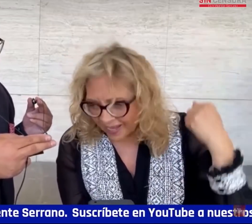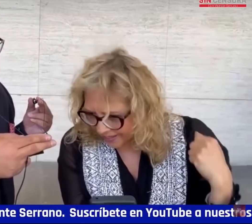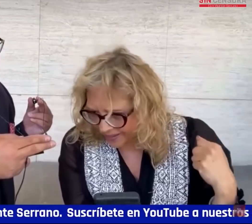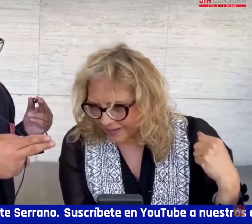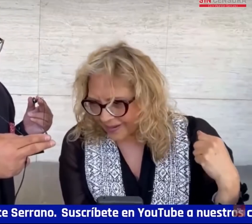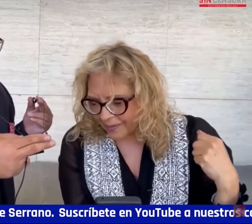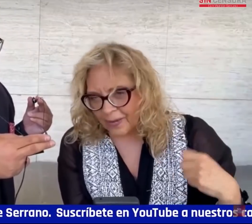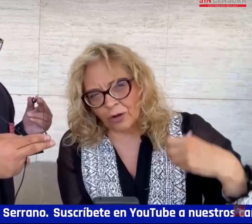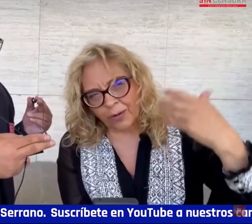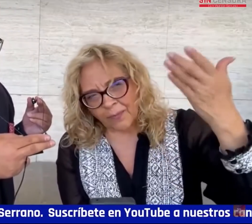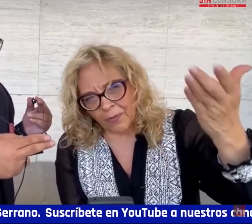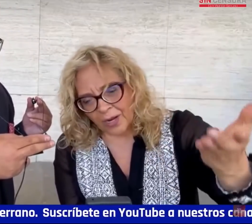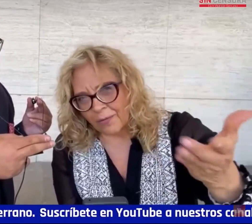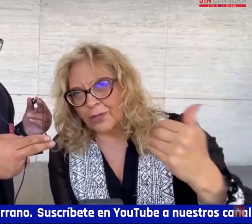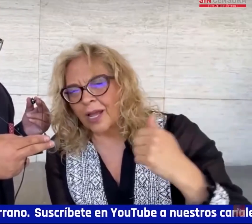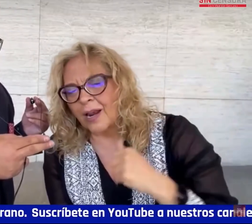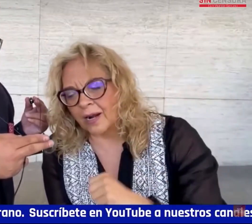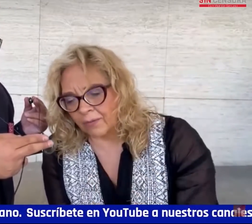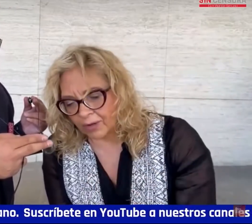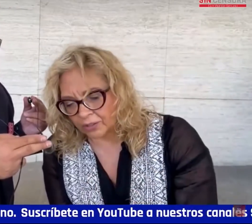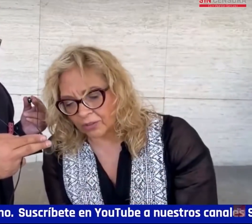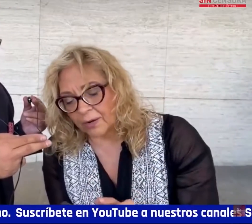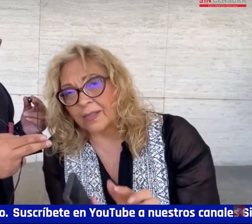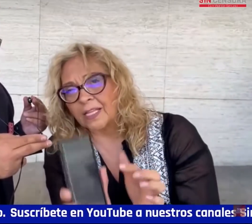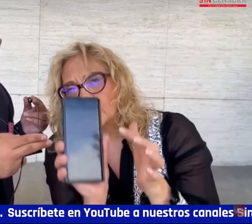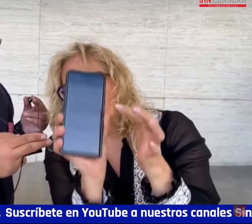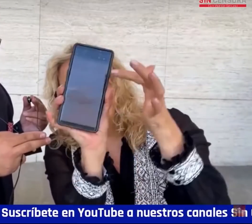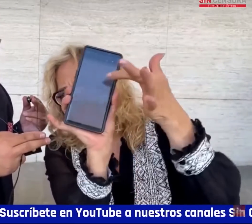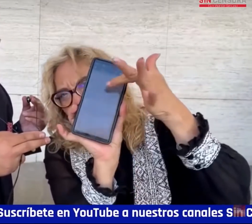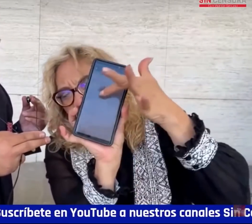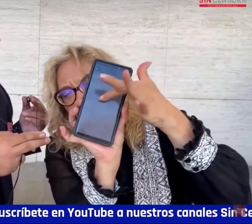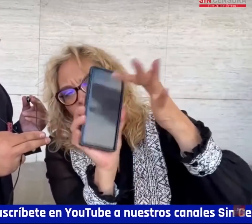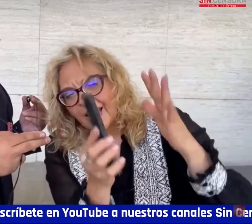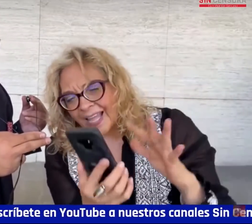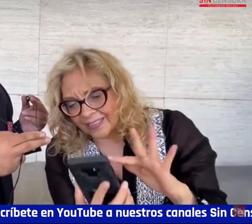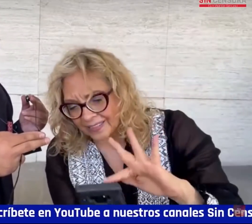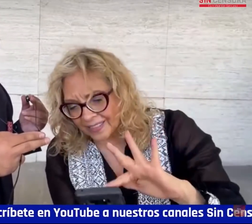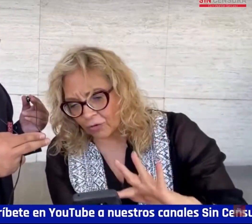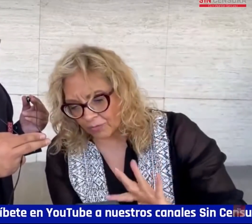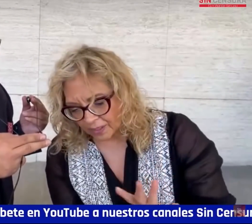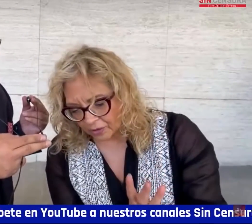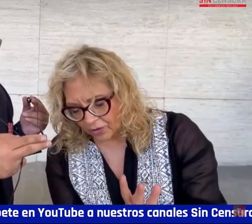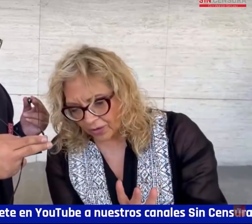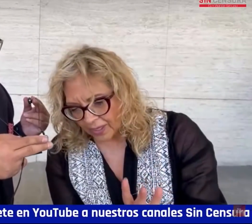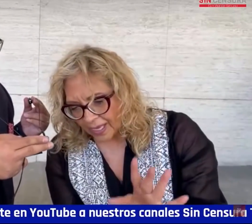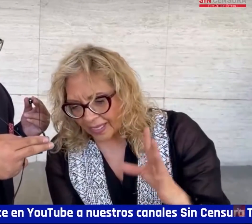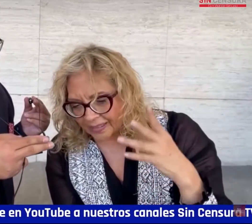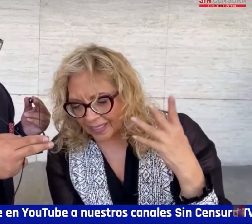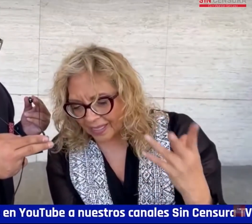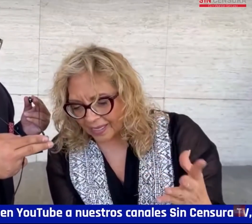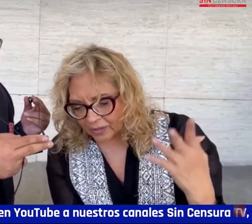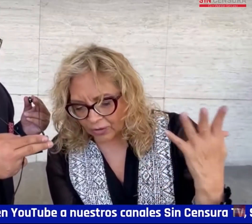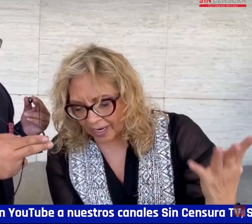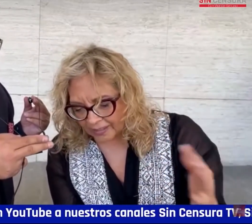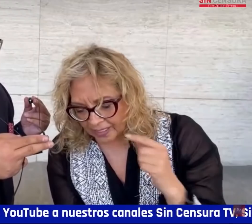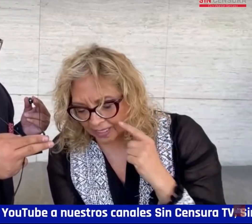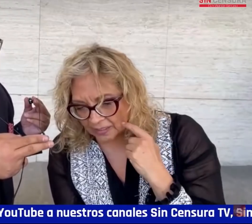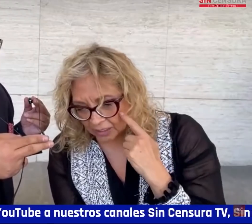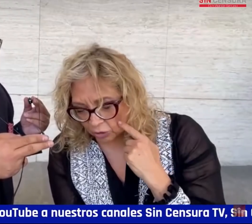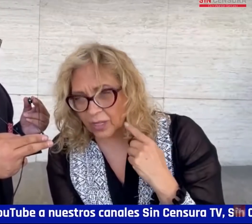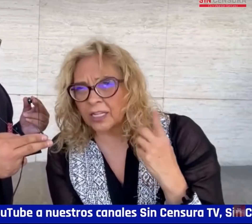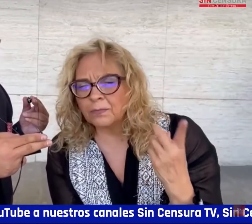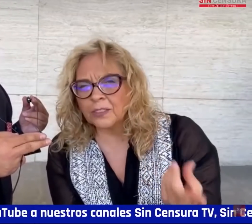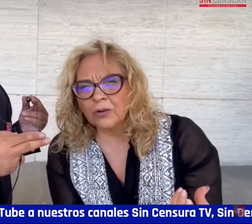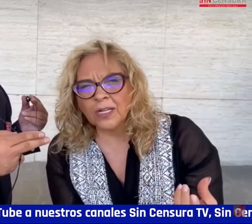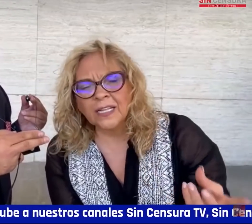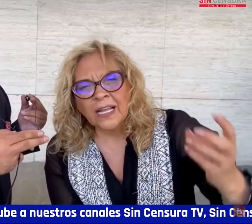le entreguen y no van a poder ir a votar la revocación del mandato. Eso es lo que dice este documento que está llegando a las casas